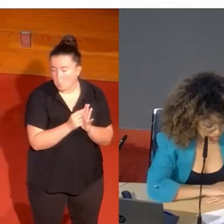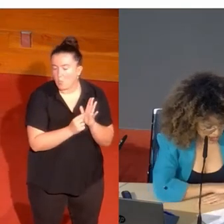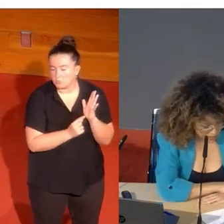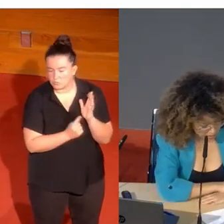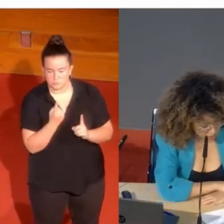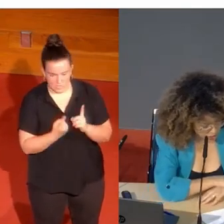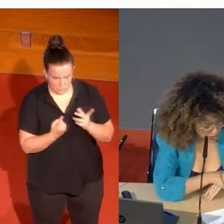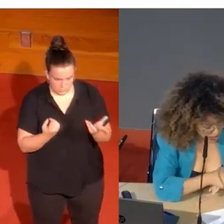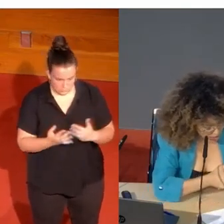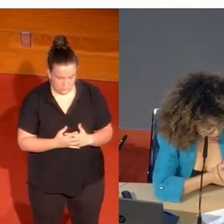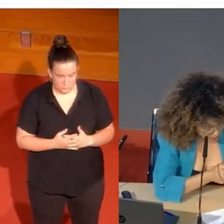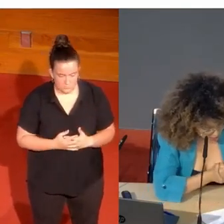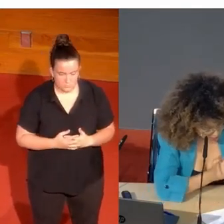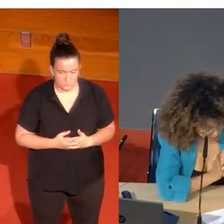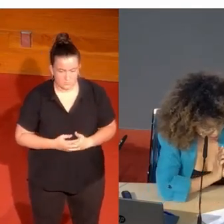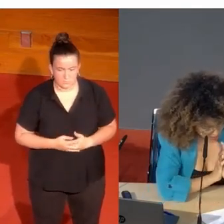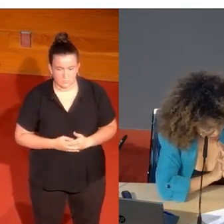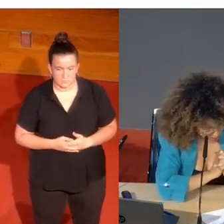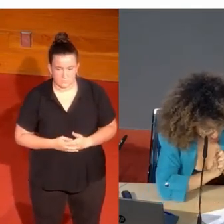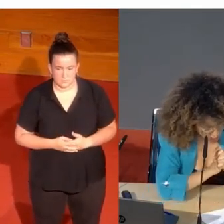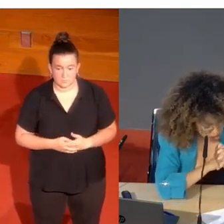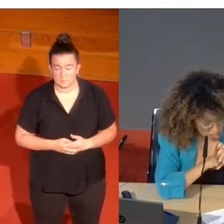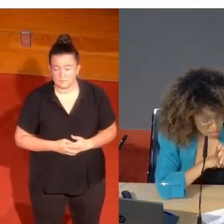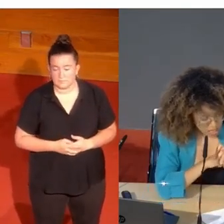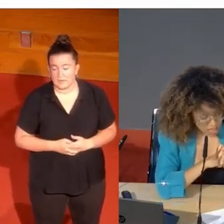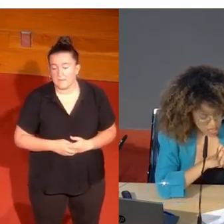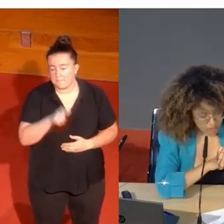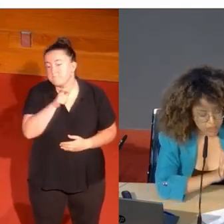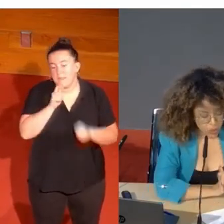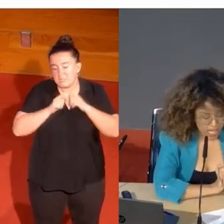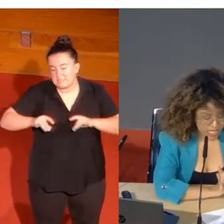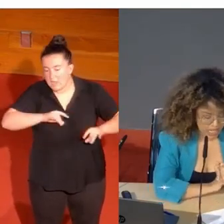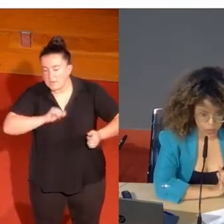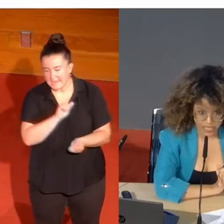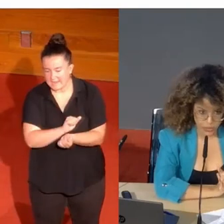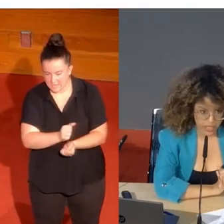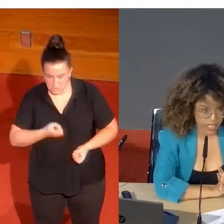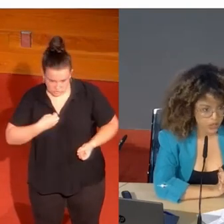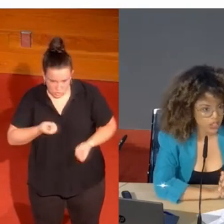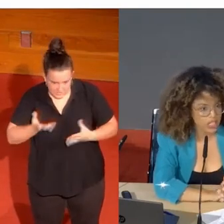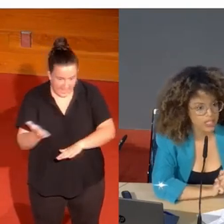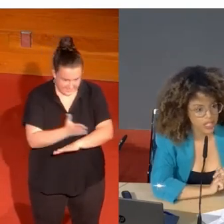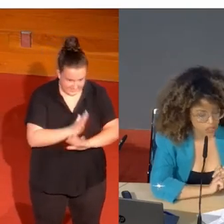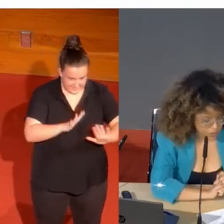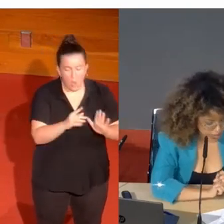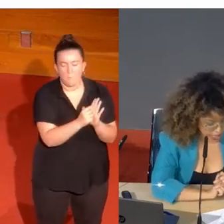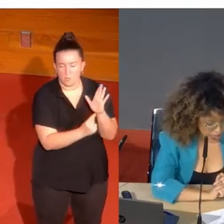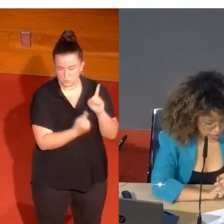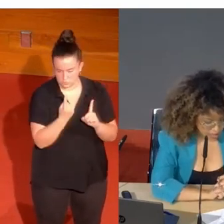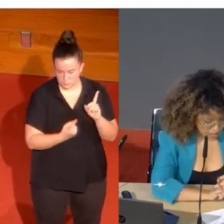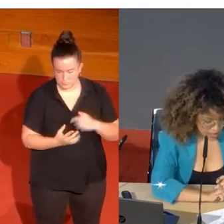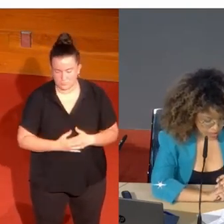periodistas que están encarcelados en en en el saharis eh En primer lugar es la deuda histórica yo creo que la deuda